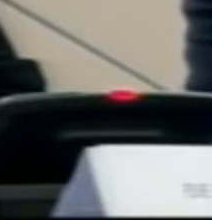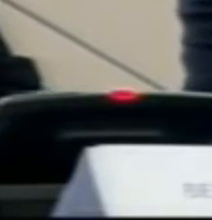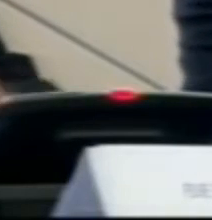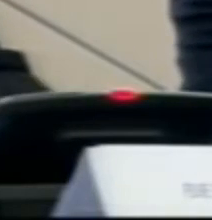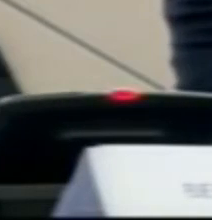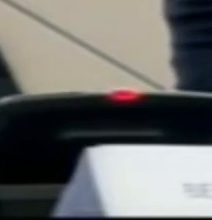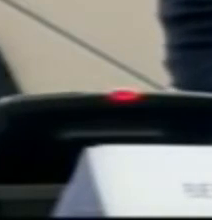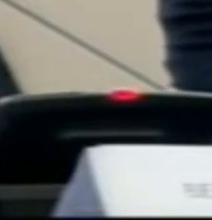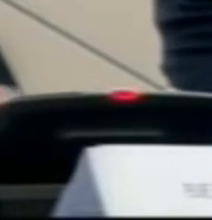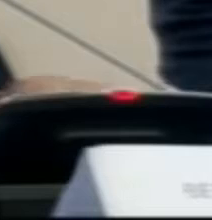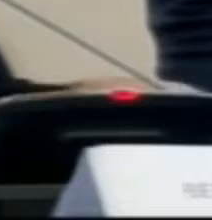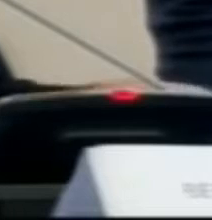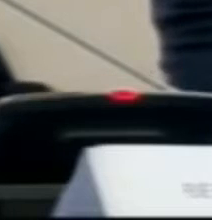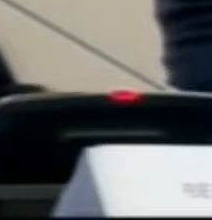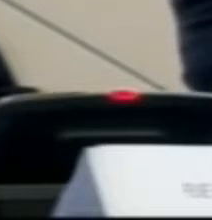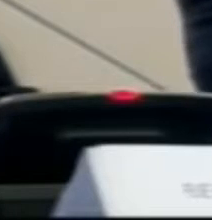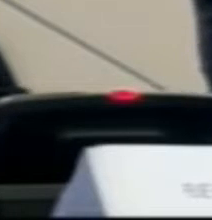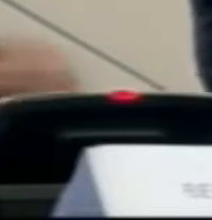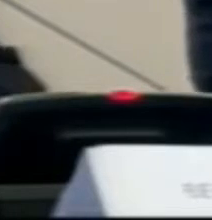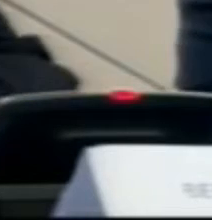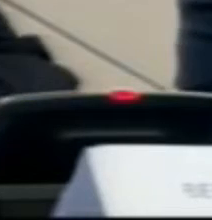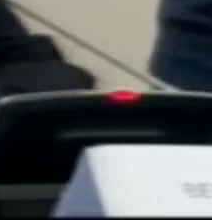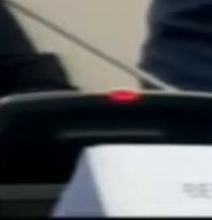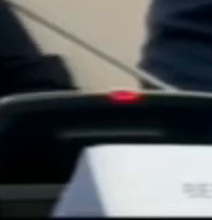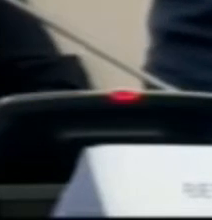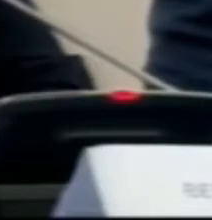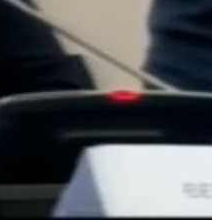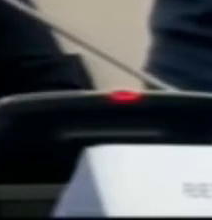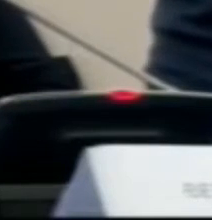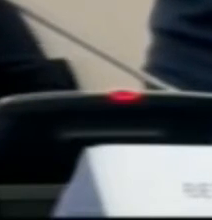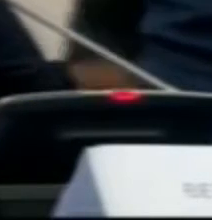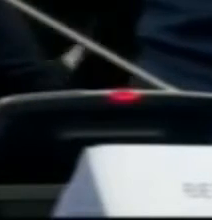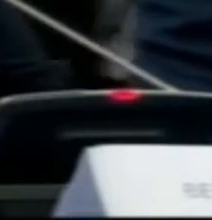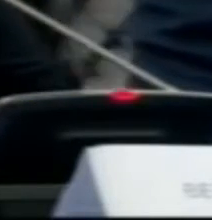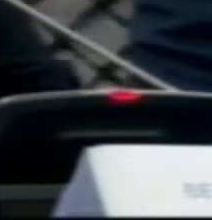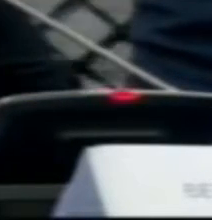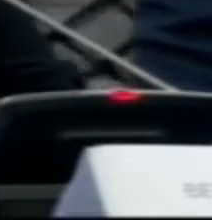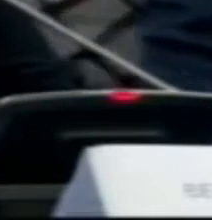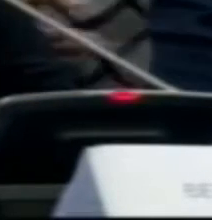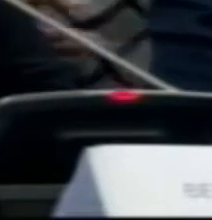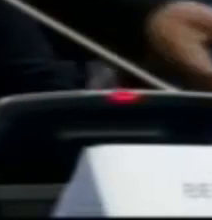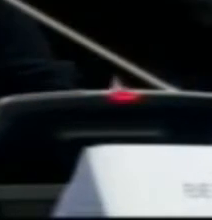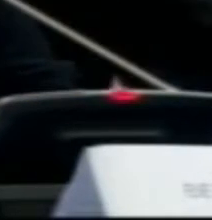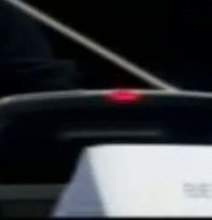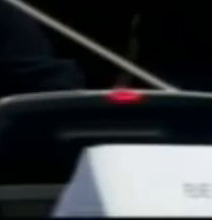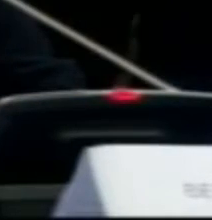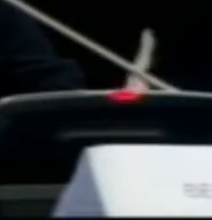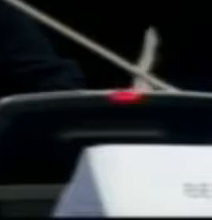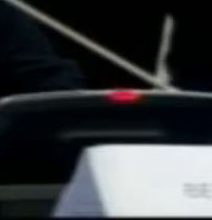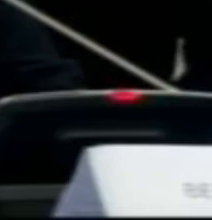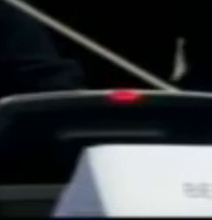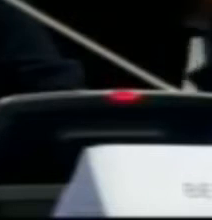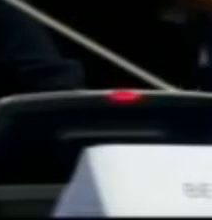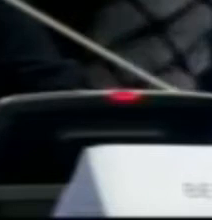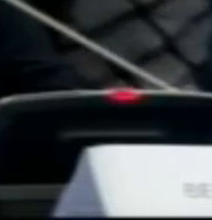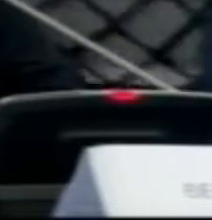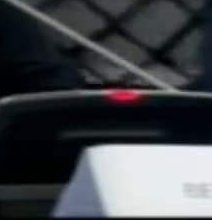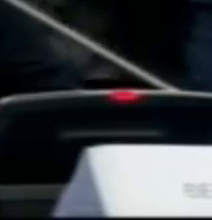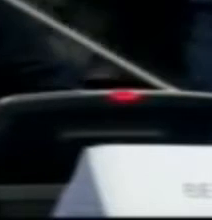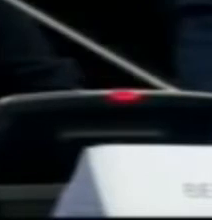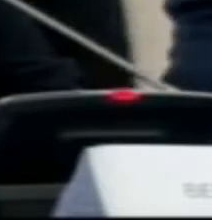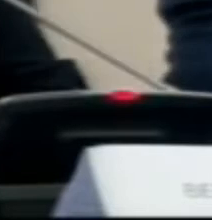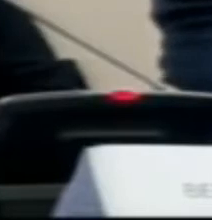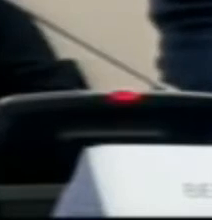de Justicia. En su mesa tiene 3 preguntas de introducción para que las pueda contestar y luego haremos una ronda